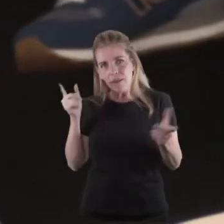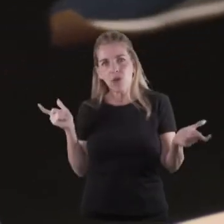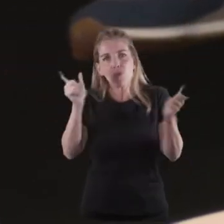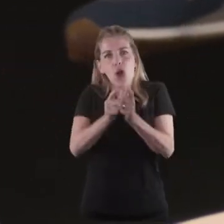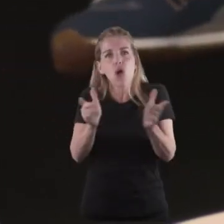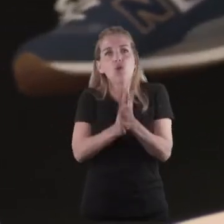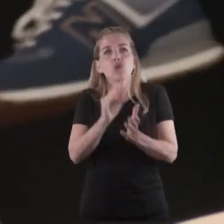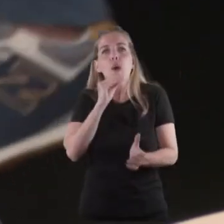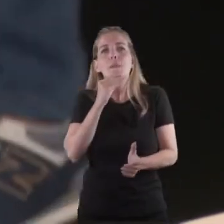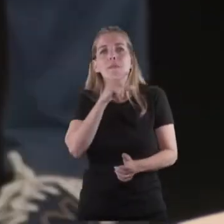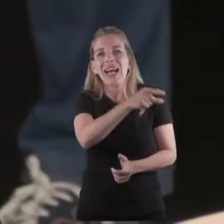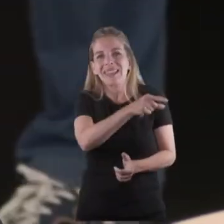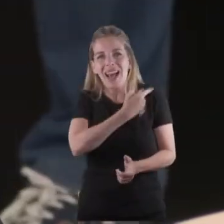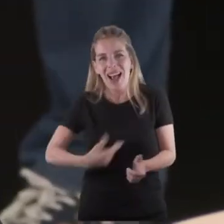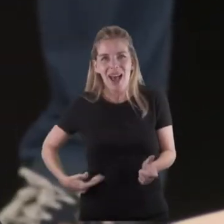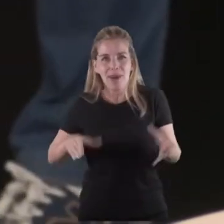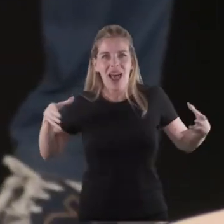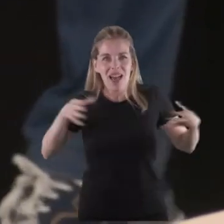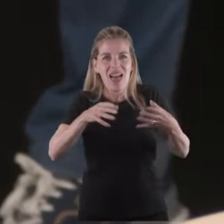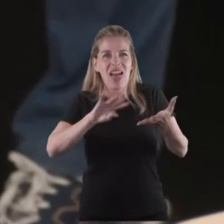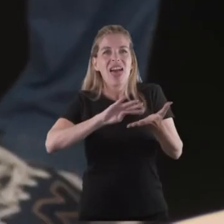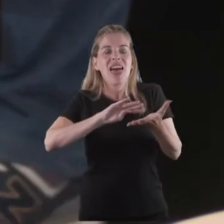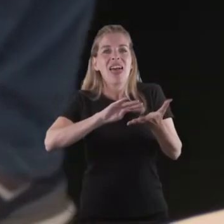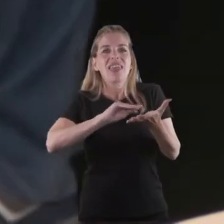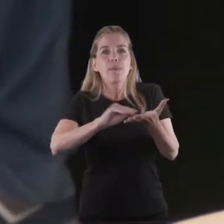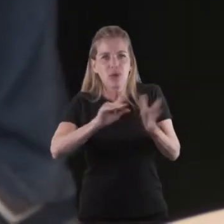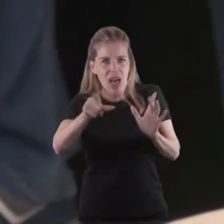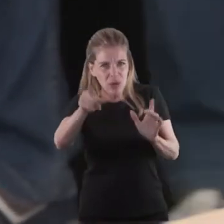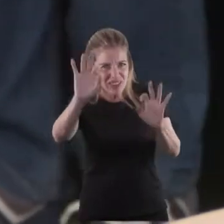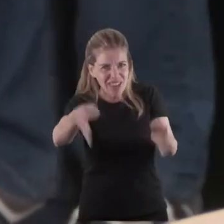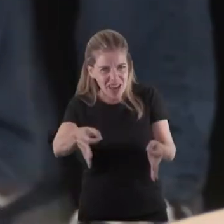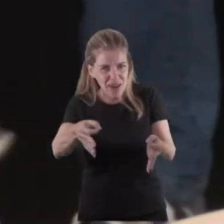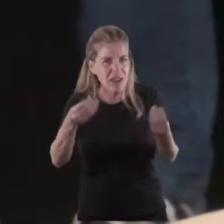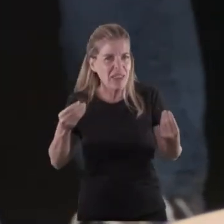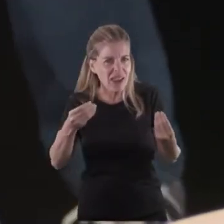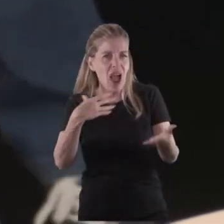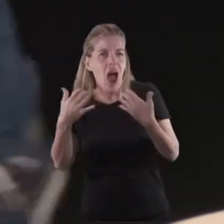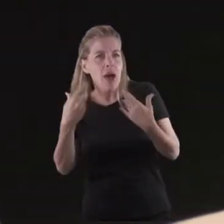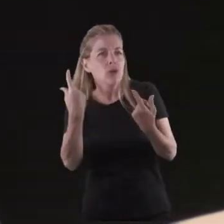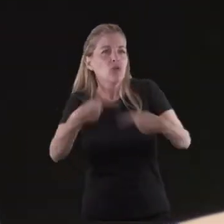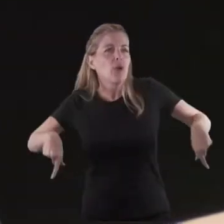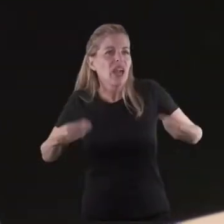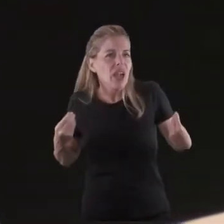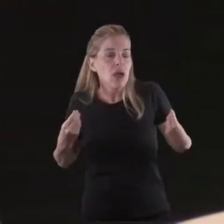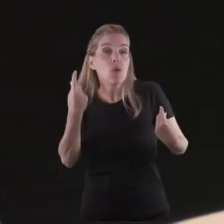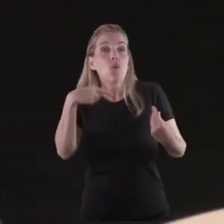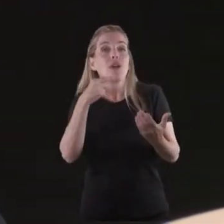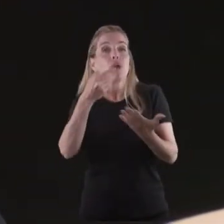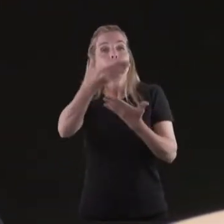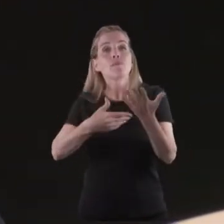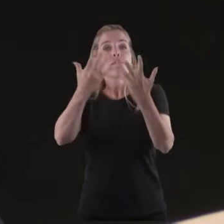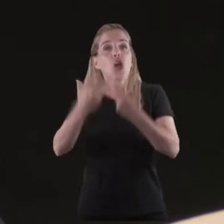si tiene conocimiento es ahí se habló sobre la estrategia parlamentaria cuando vaya el acuerdo al